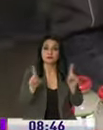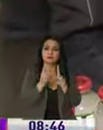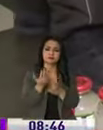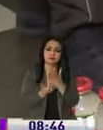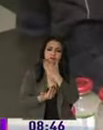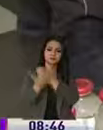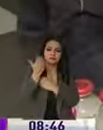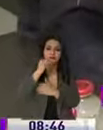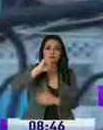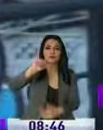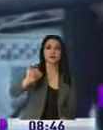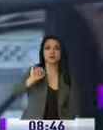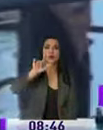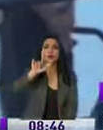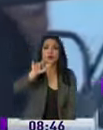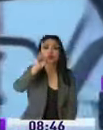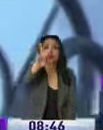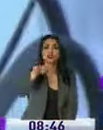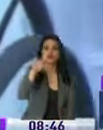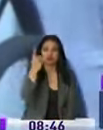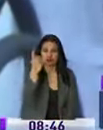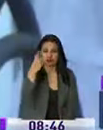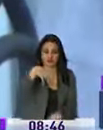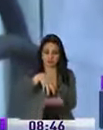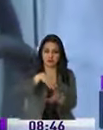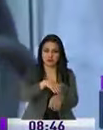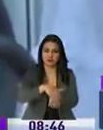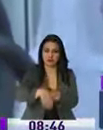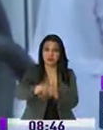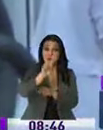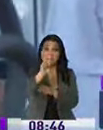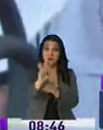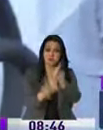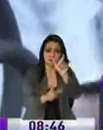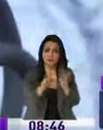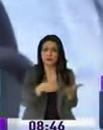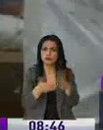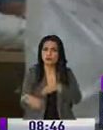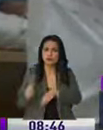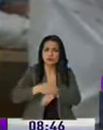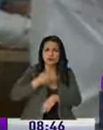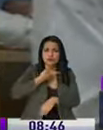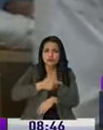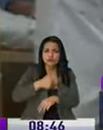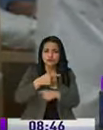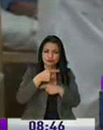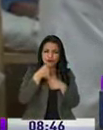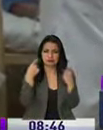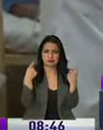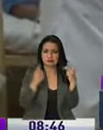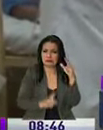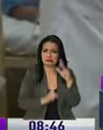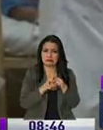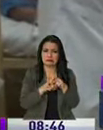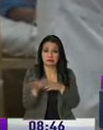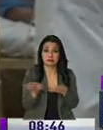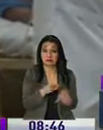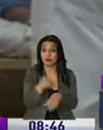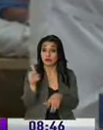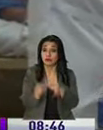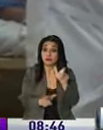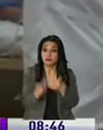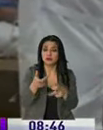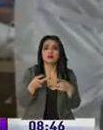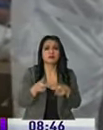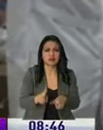del 2011 en la provincia de Los Ríos, 20 personas perdieron la vida debido a la ingesta de licor metílico. Otros ciudadanos